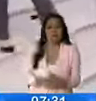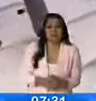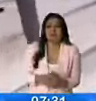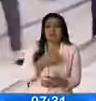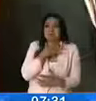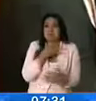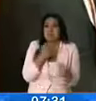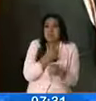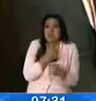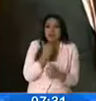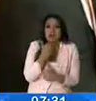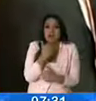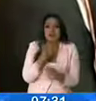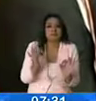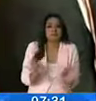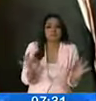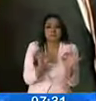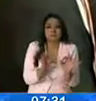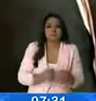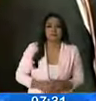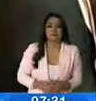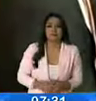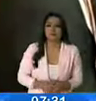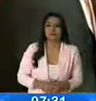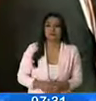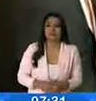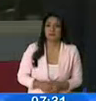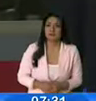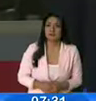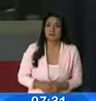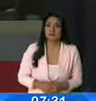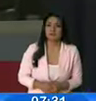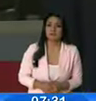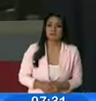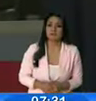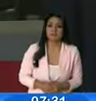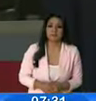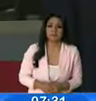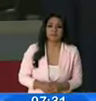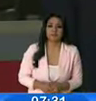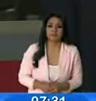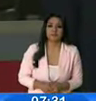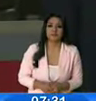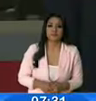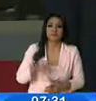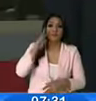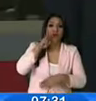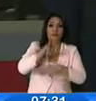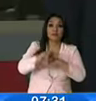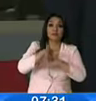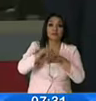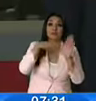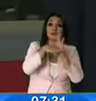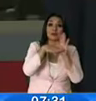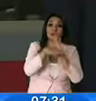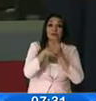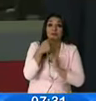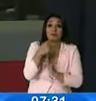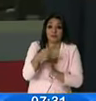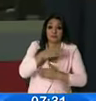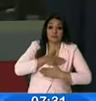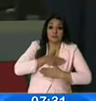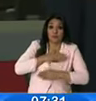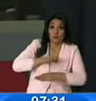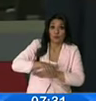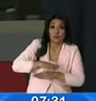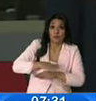temor ni favor, informó Jorge Escobar. El superintendente de bancos descartó haber tenido